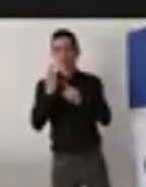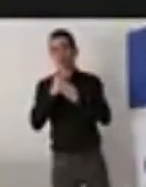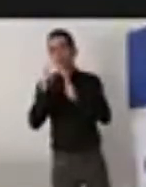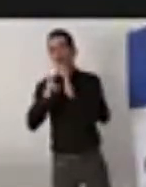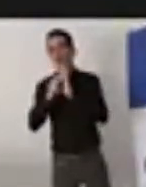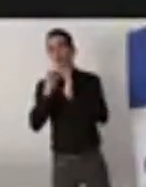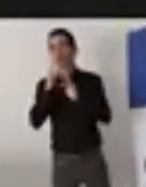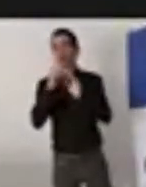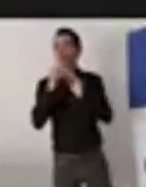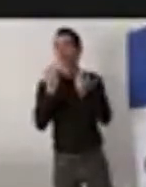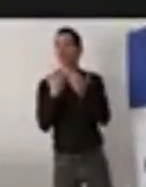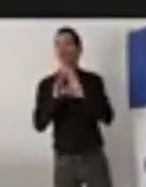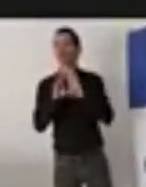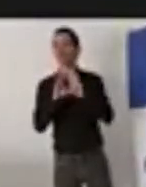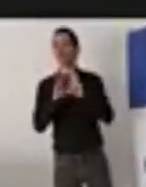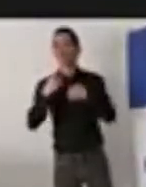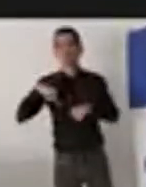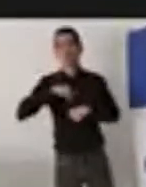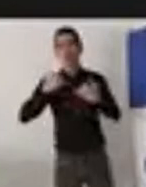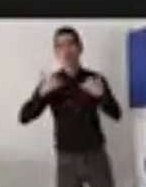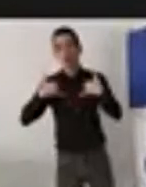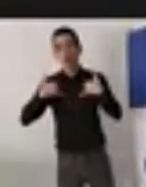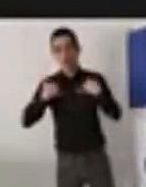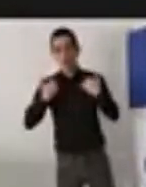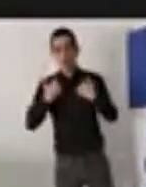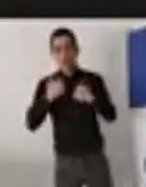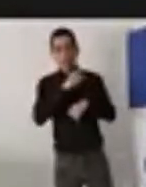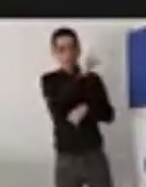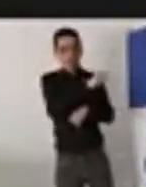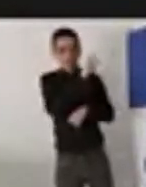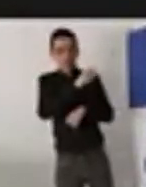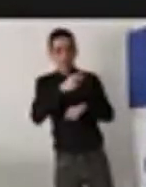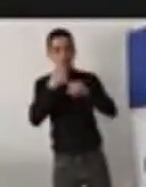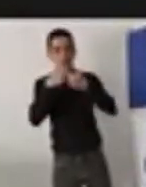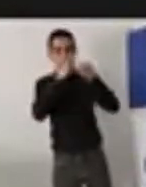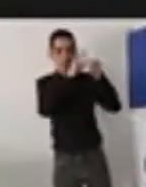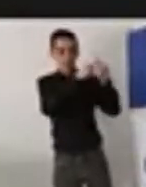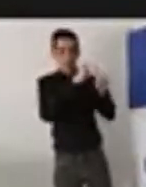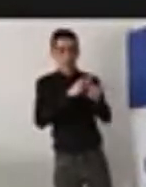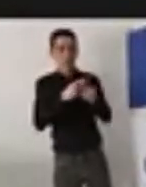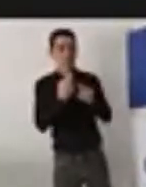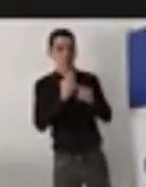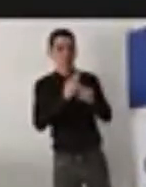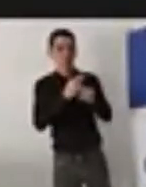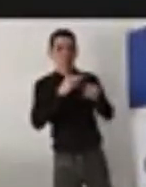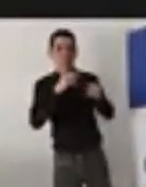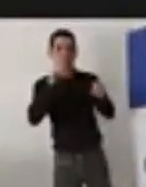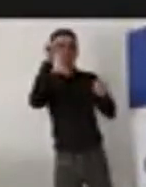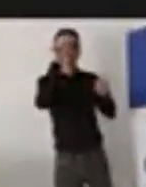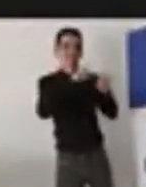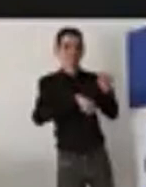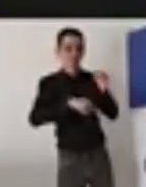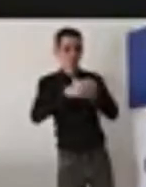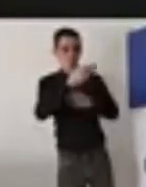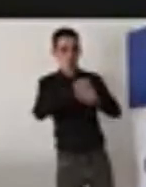diferencias esos mínimos que hoy nos unen como generación. Repito, la crisis climática, el acceso a la educación gratuita y